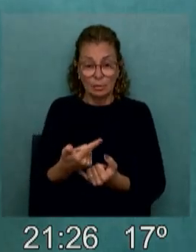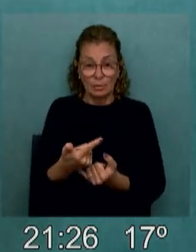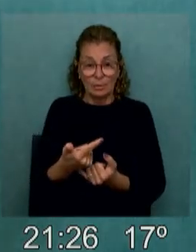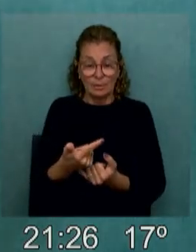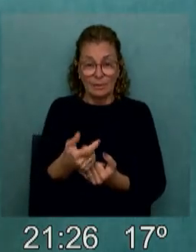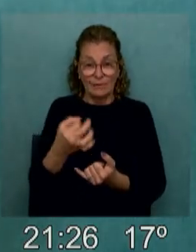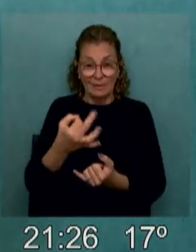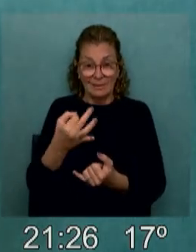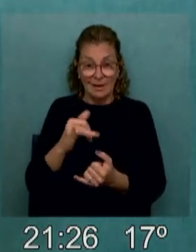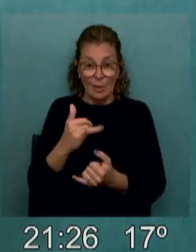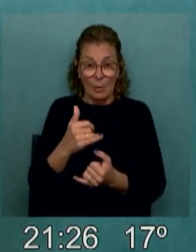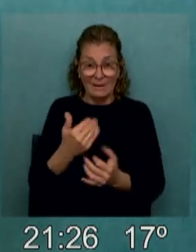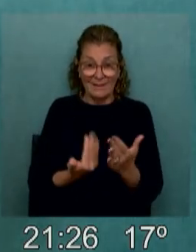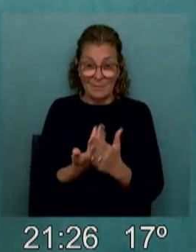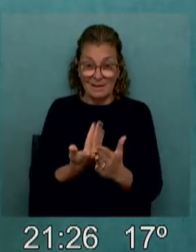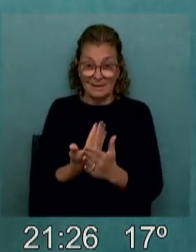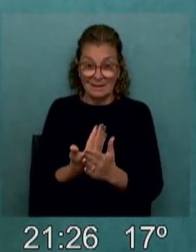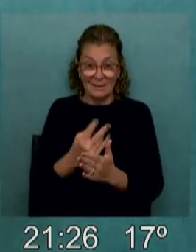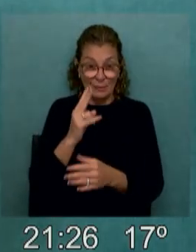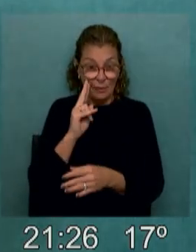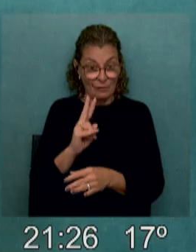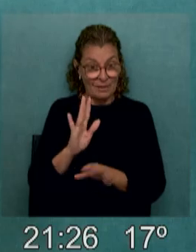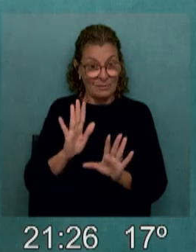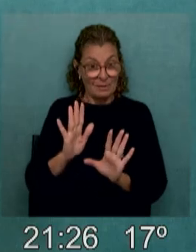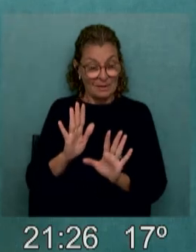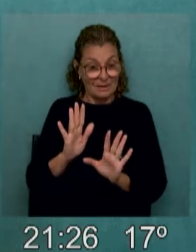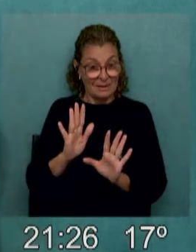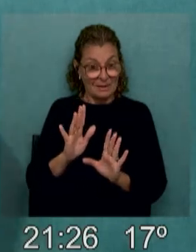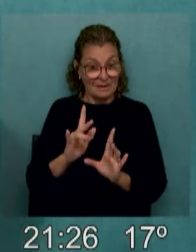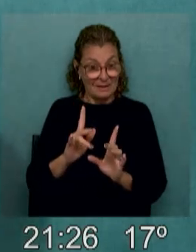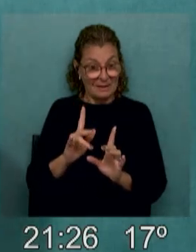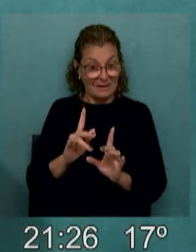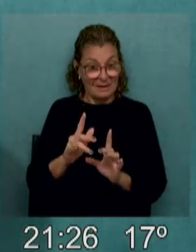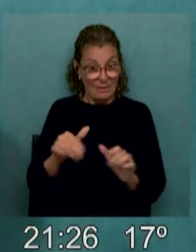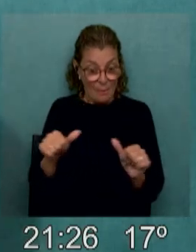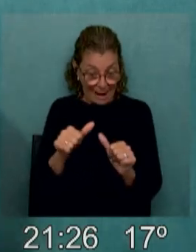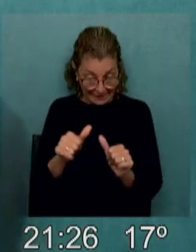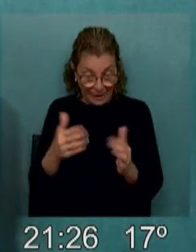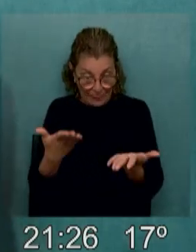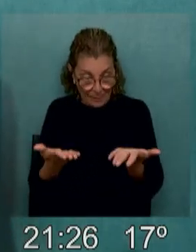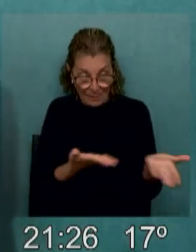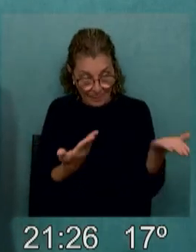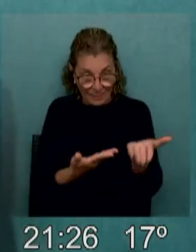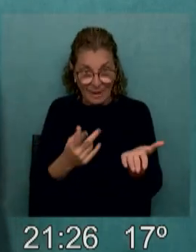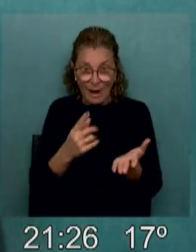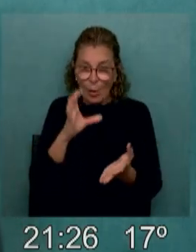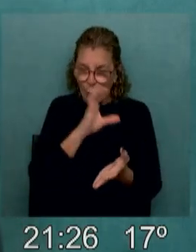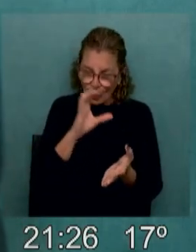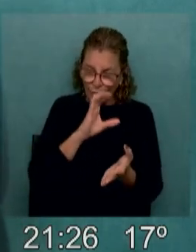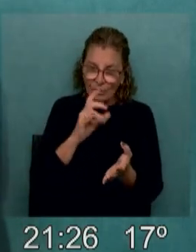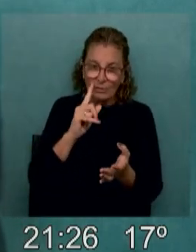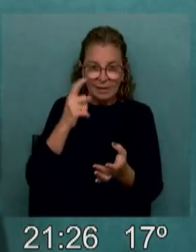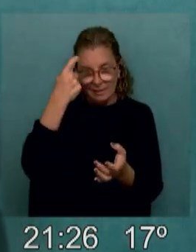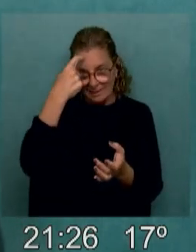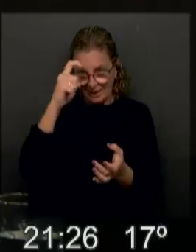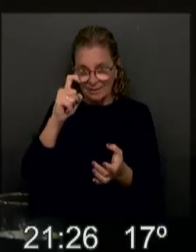fue realmente jugársela de la mañana y nos vimos en una... Vamos a hacerlo. Exactamente. ¿No? Por la curiosidad, en realidad. Fue científico.